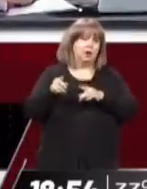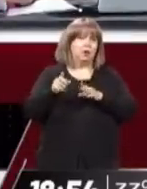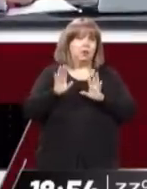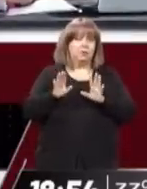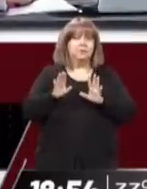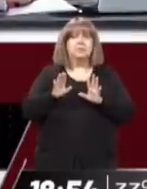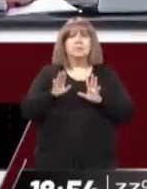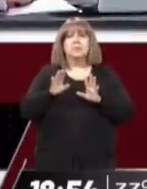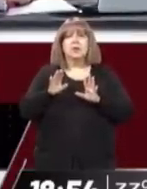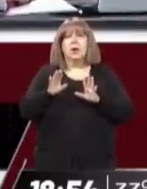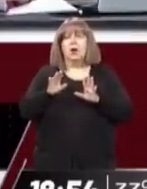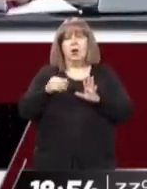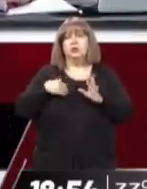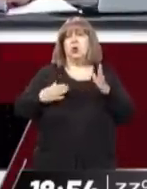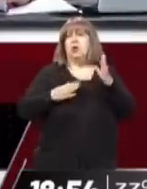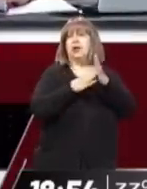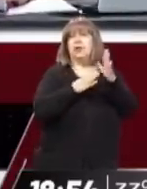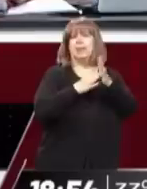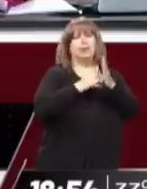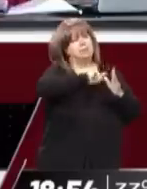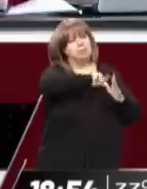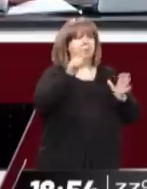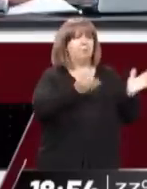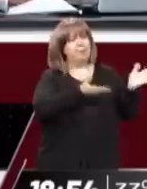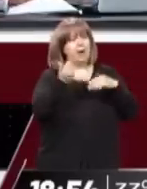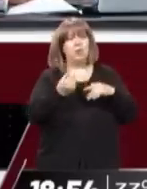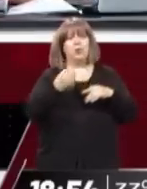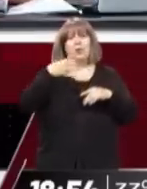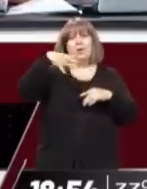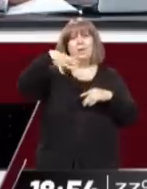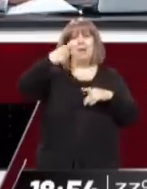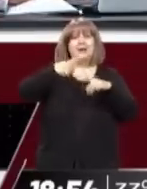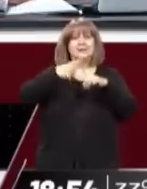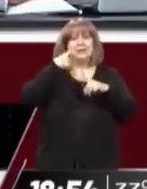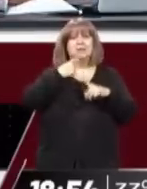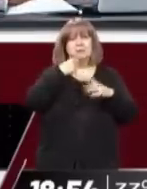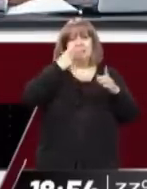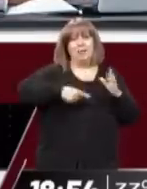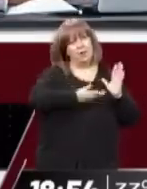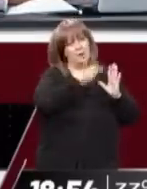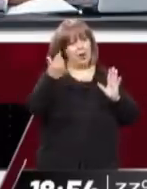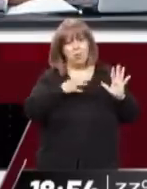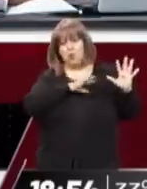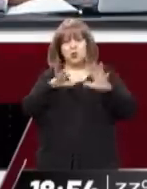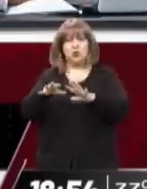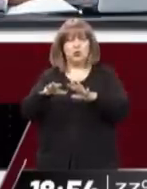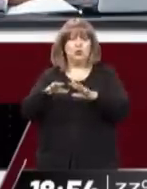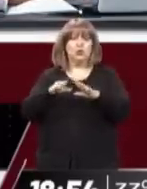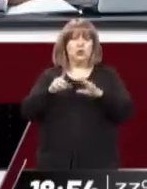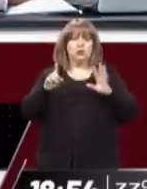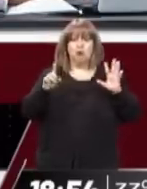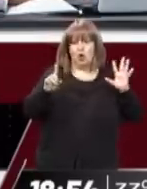rasgo, el de sobresalir dentro del grupo, como hemos visto la actitud de Thompson, por ejemplo, me parece que también